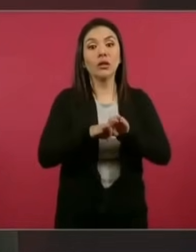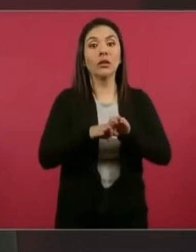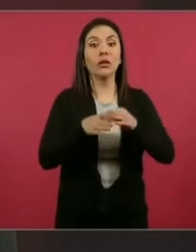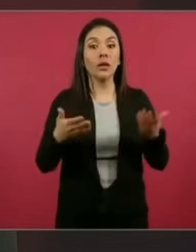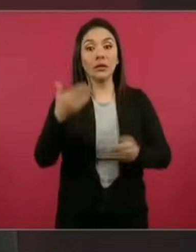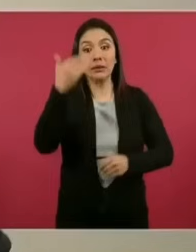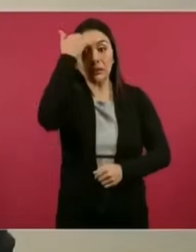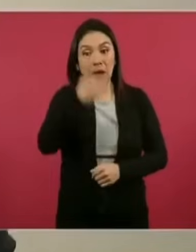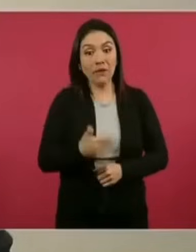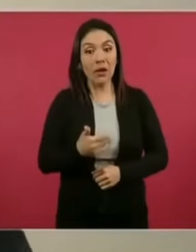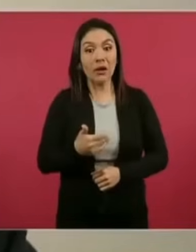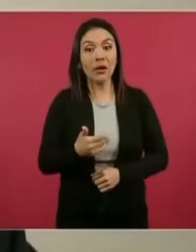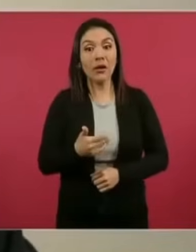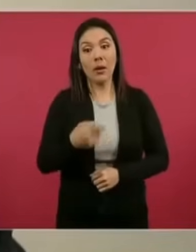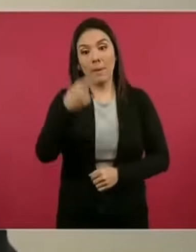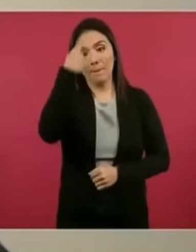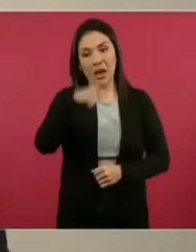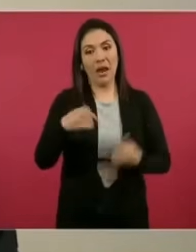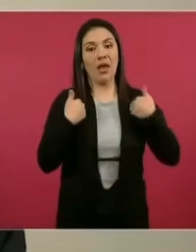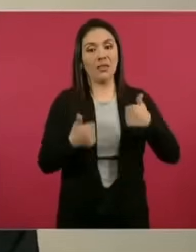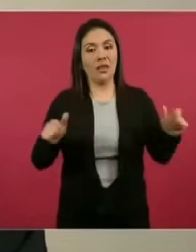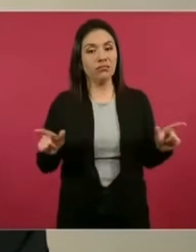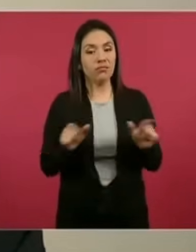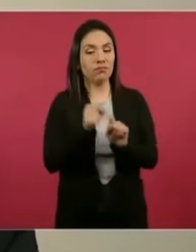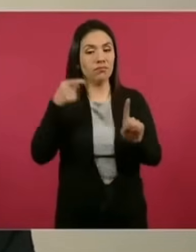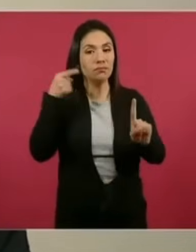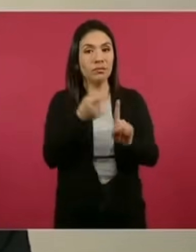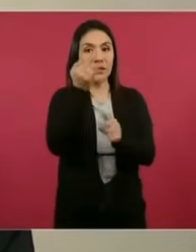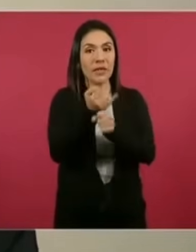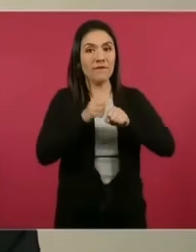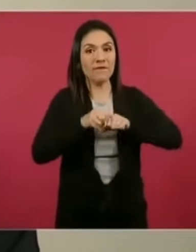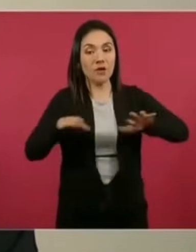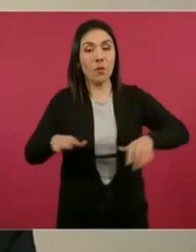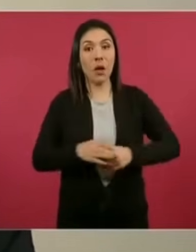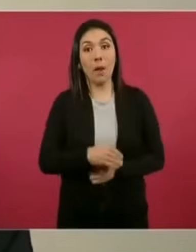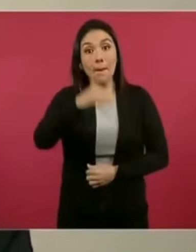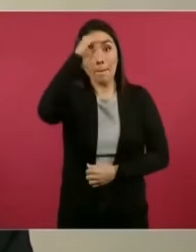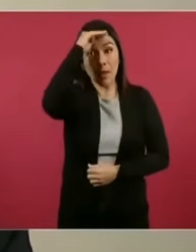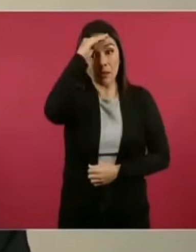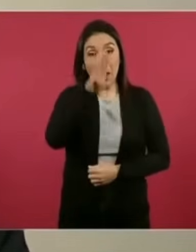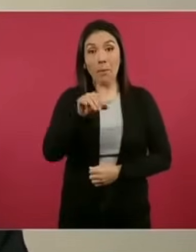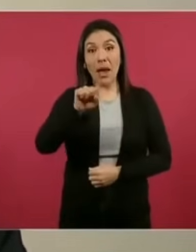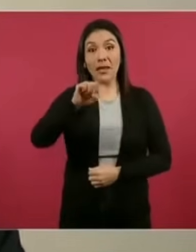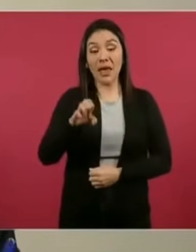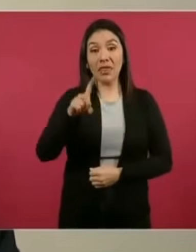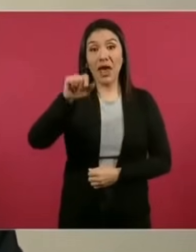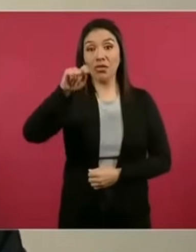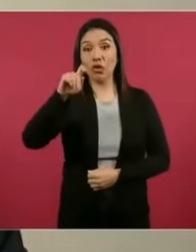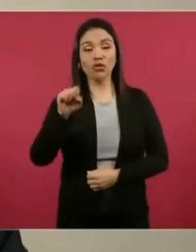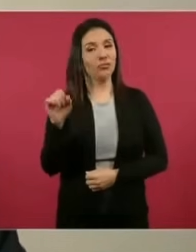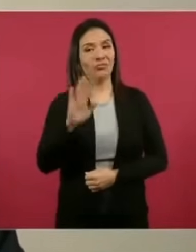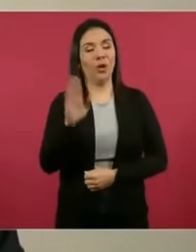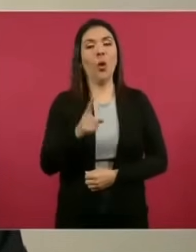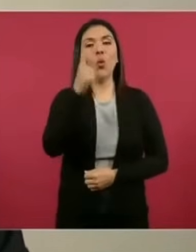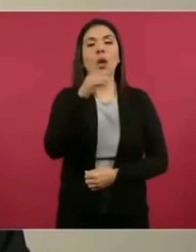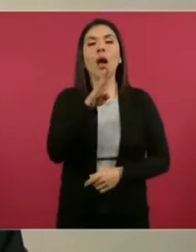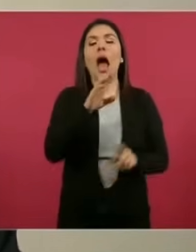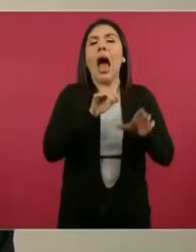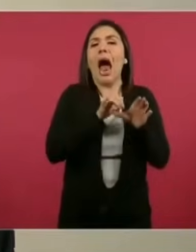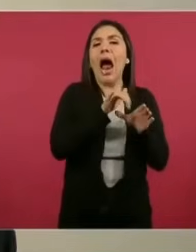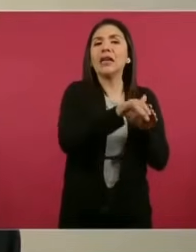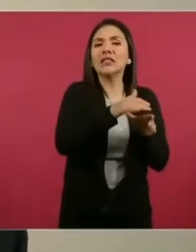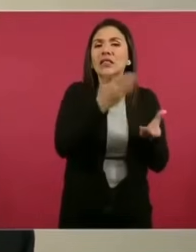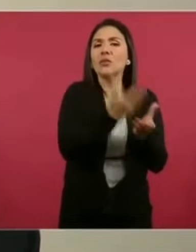digamos, acotar esta información, porque no fue a la base de datos, sino a un archivo que se encontraba